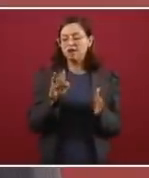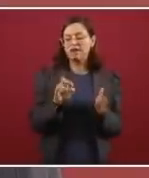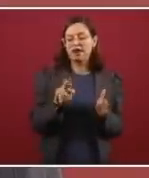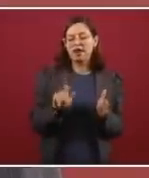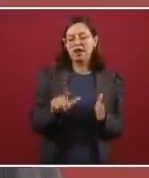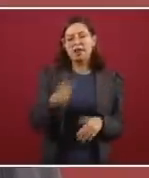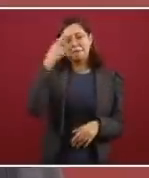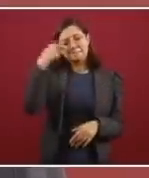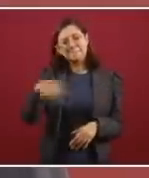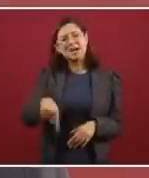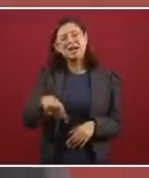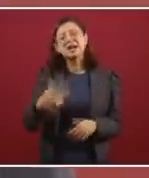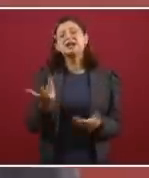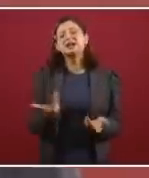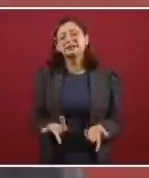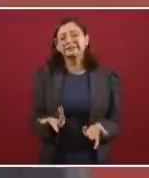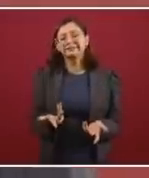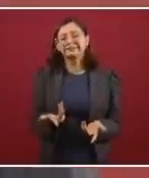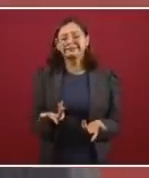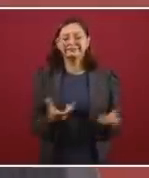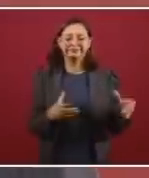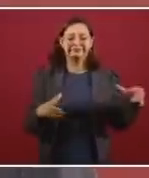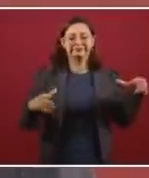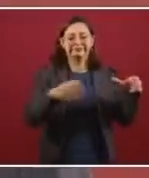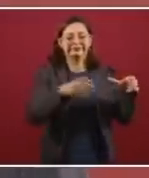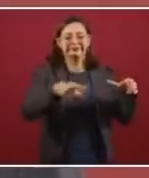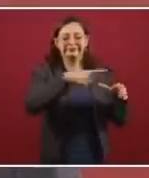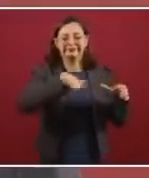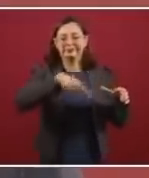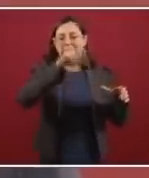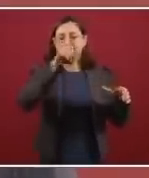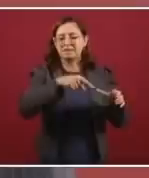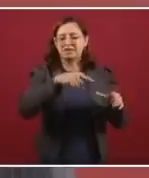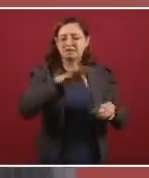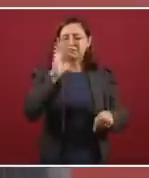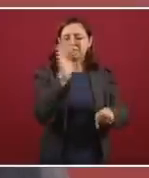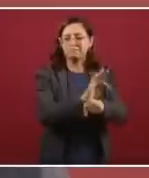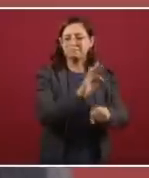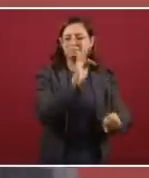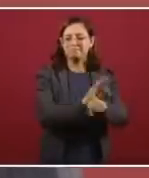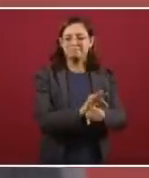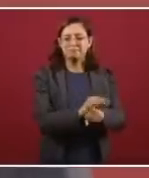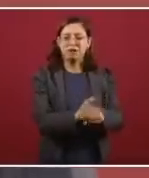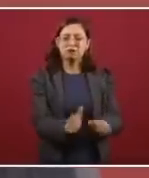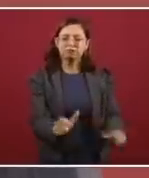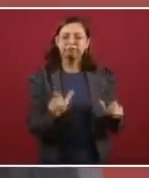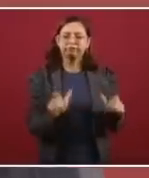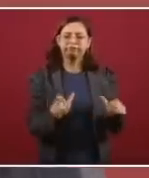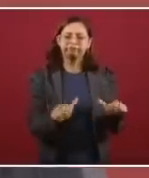fue para proteger a los grandes,